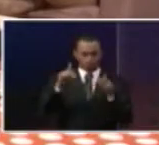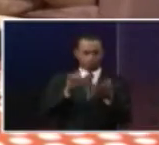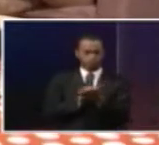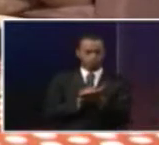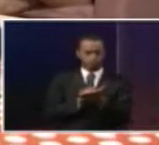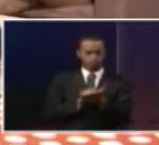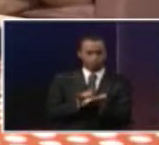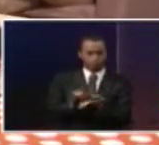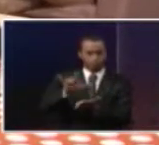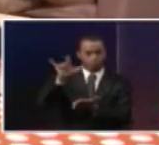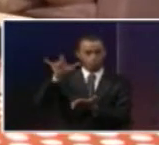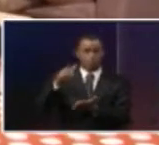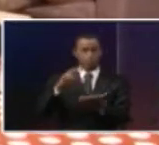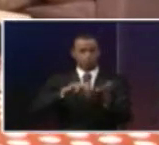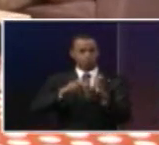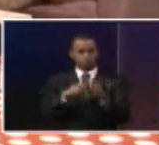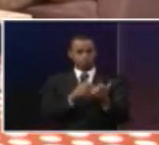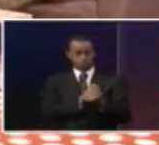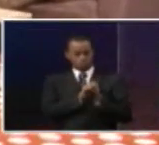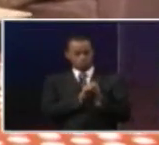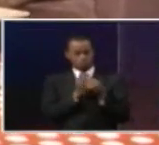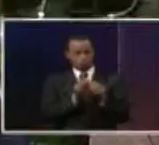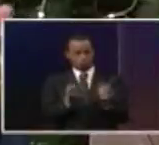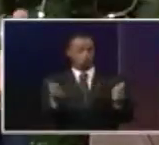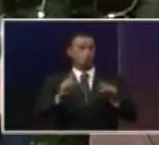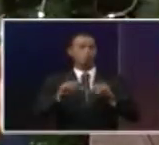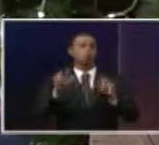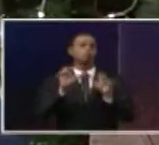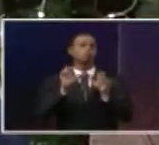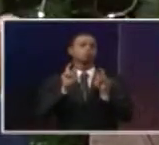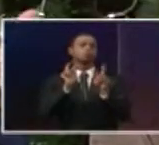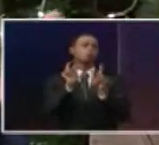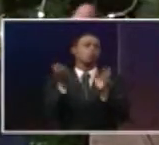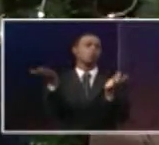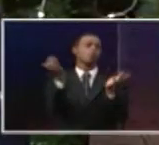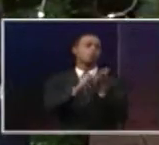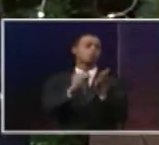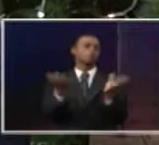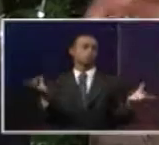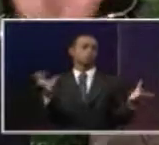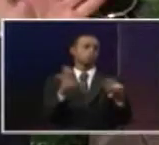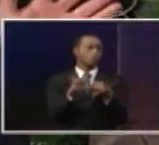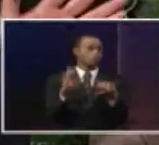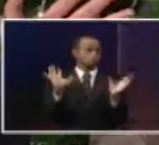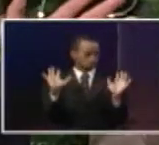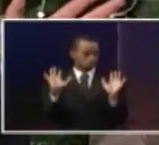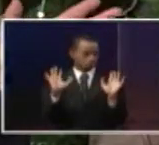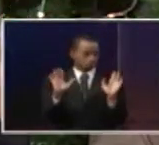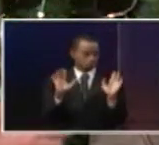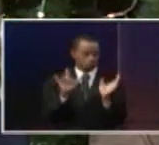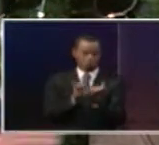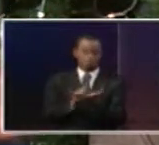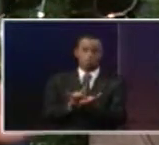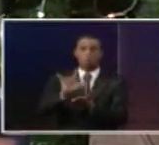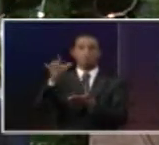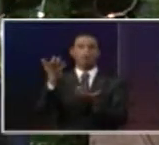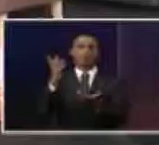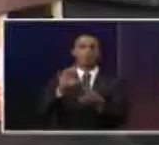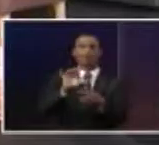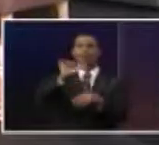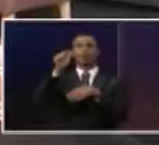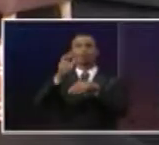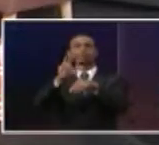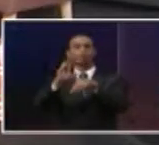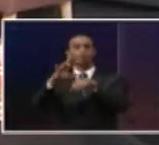se podría decir que el amor muere ahí o puede existir la esperanza de que se reencuentre de nuevo porque no es para Marte que se ve esa persona. No, para el amor